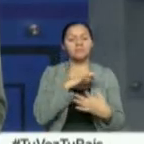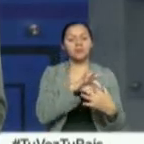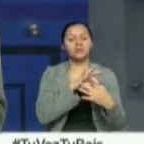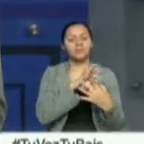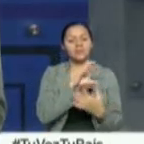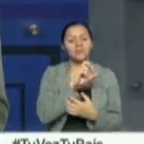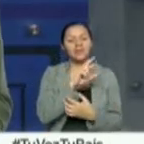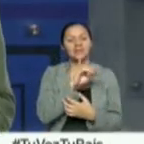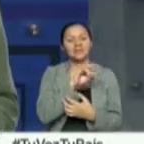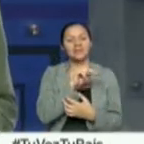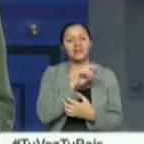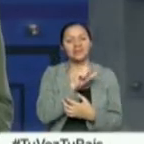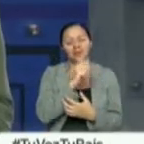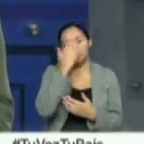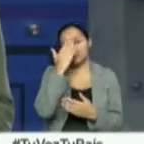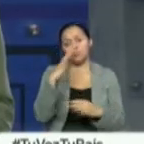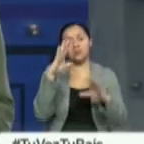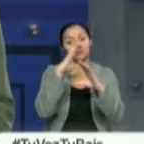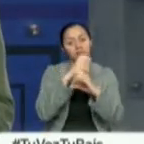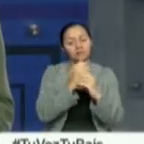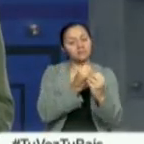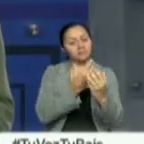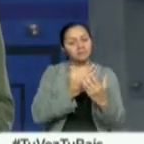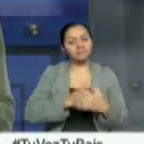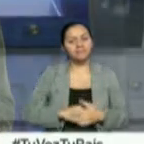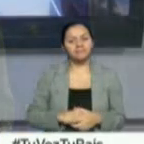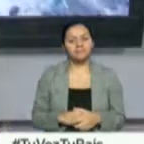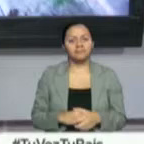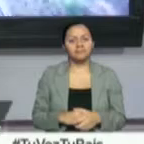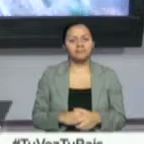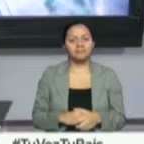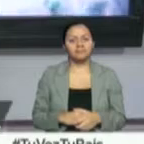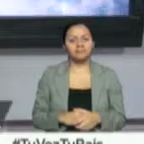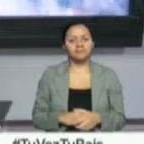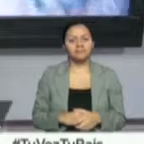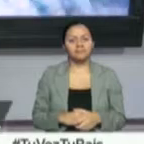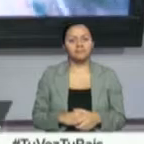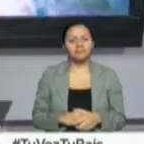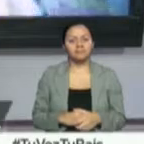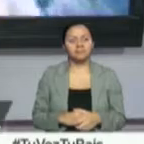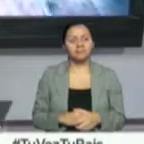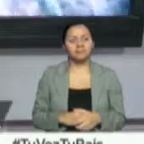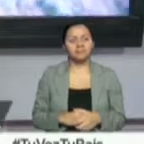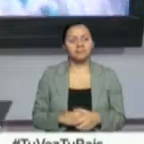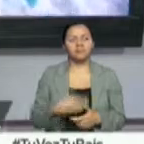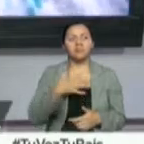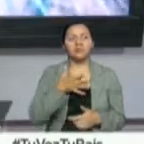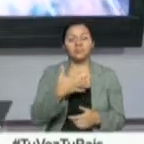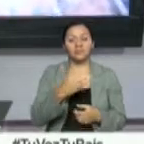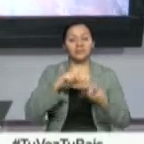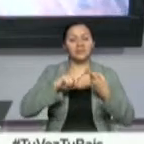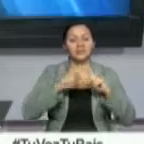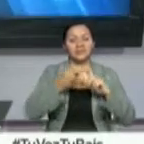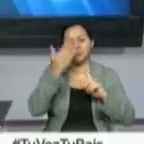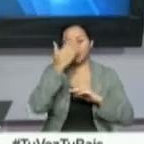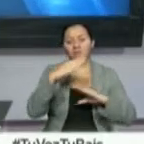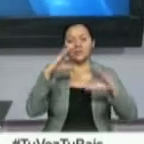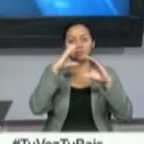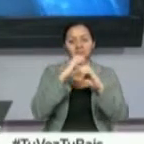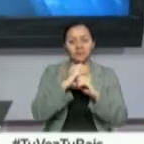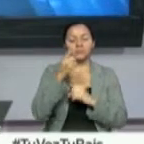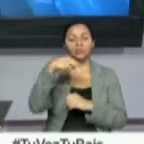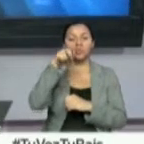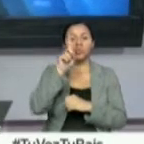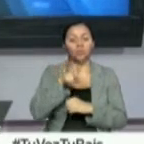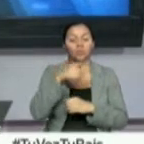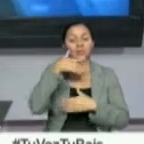a cristina pavón muy buenas noches cristina bienvenida qué tal dane de amigos muy buenas noches el primero de diciembre